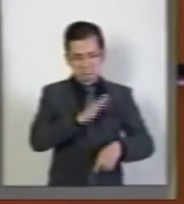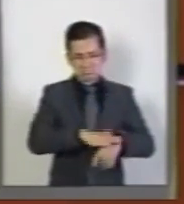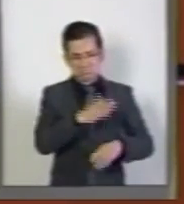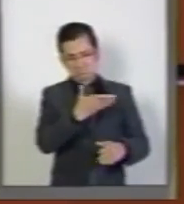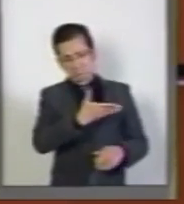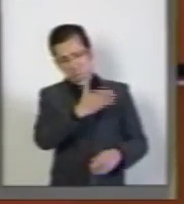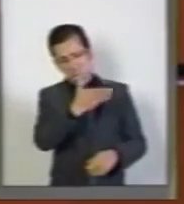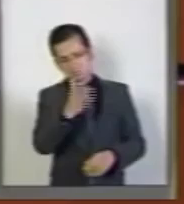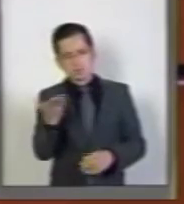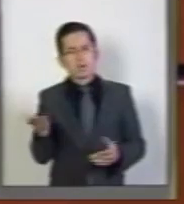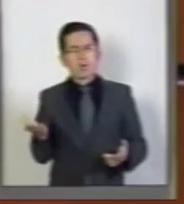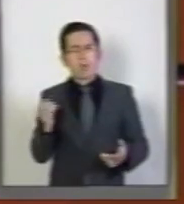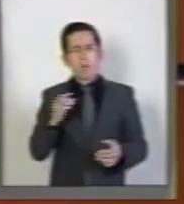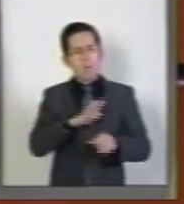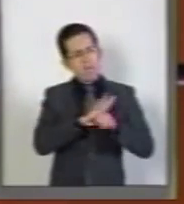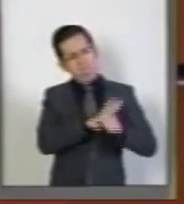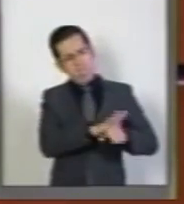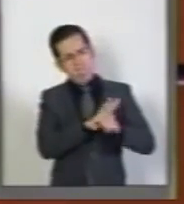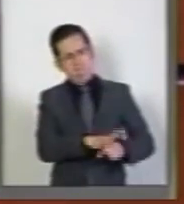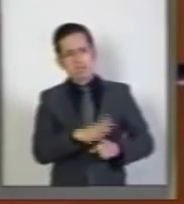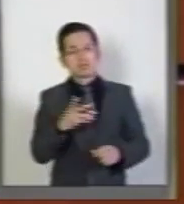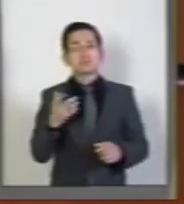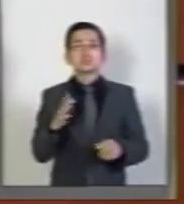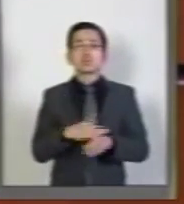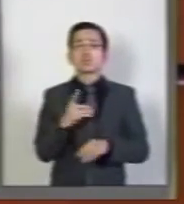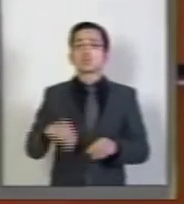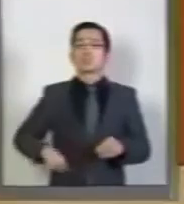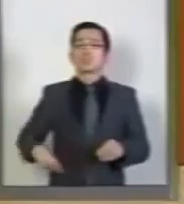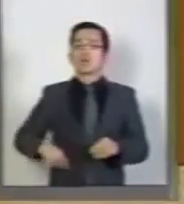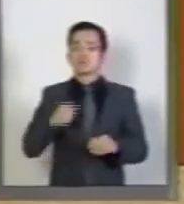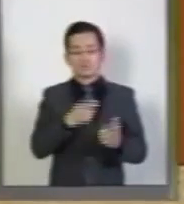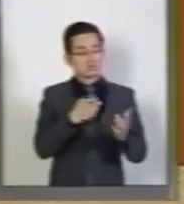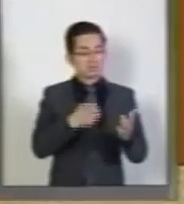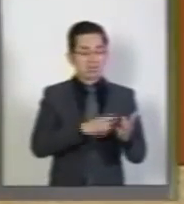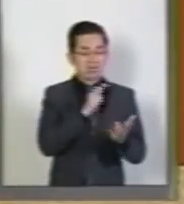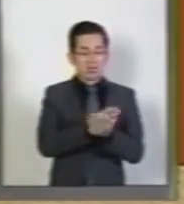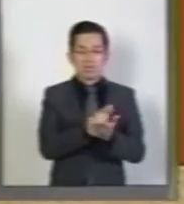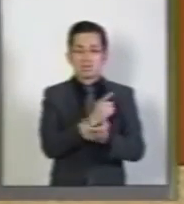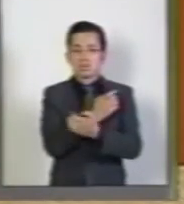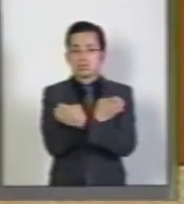colaterales que ha provocado esta reforma.